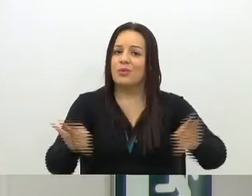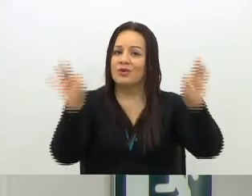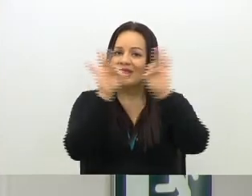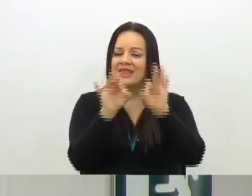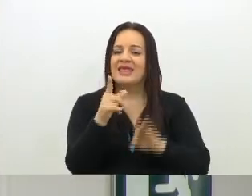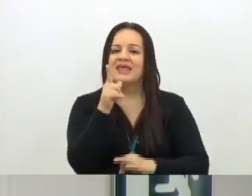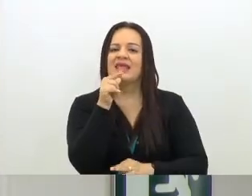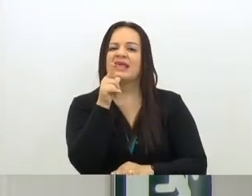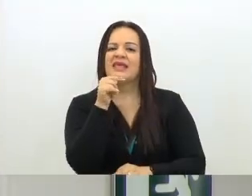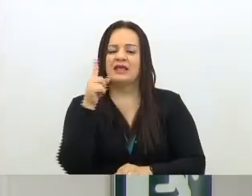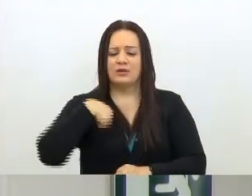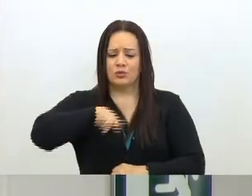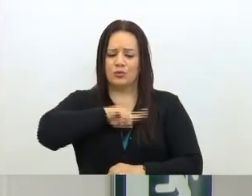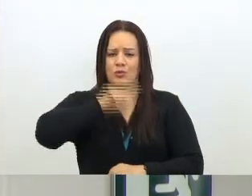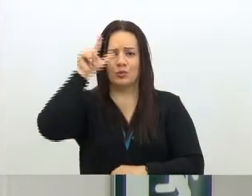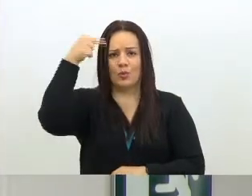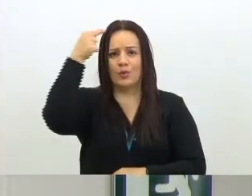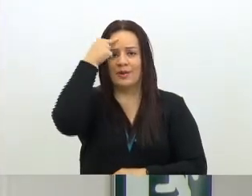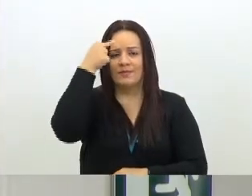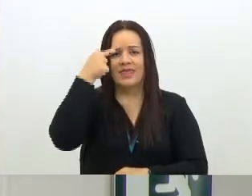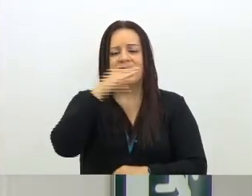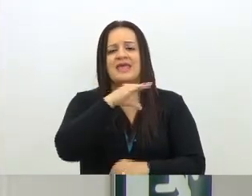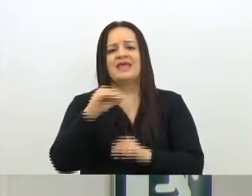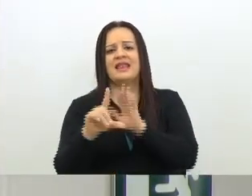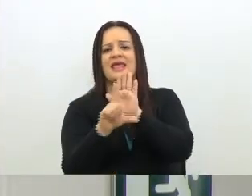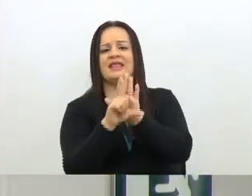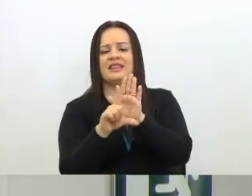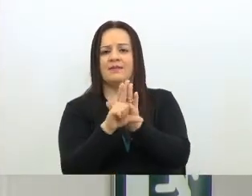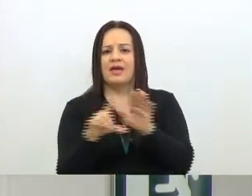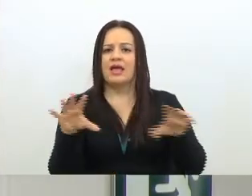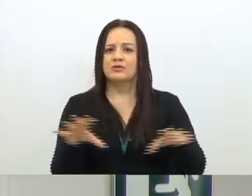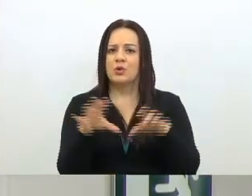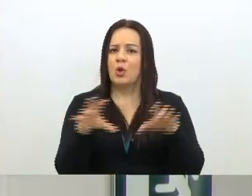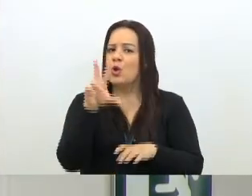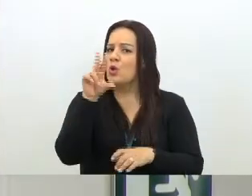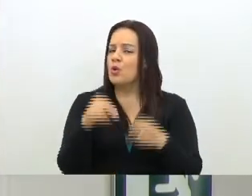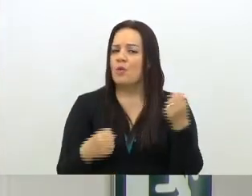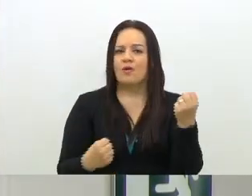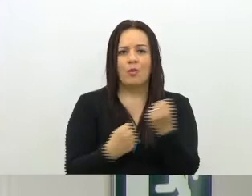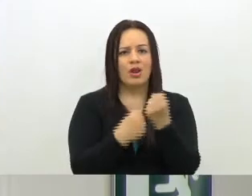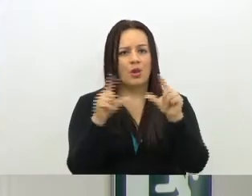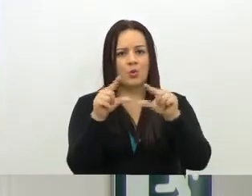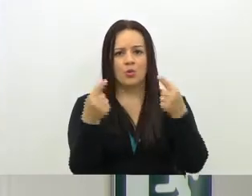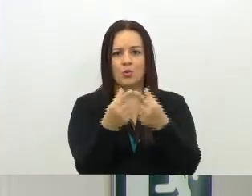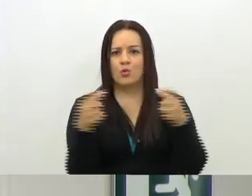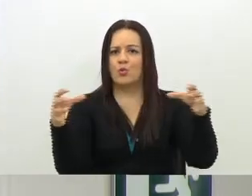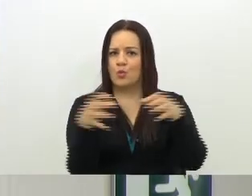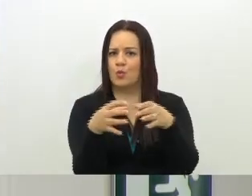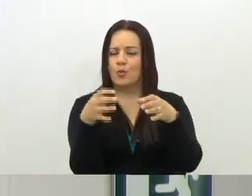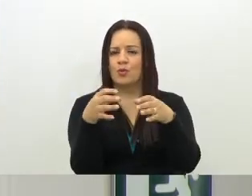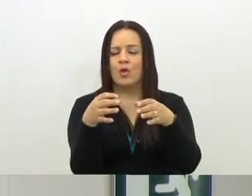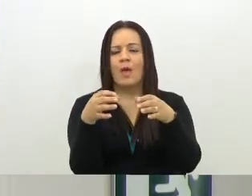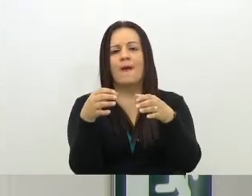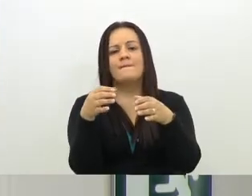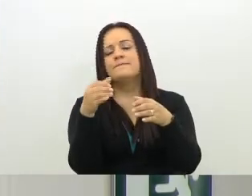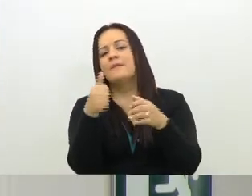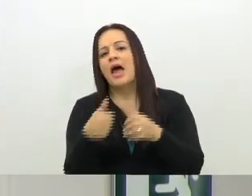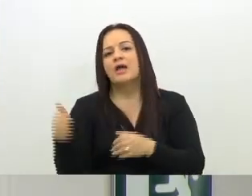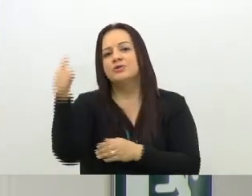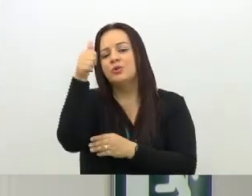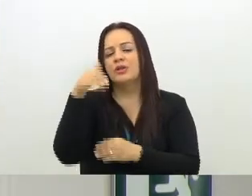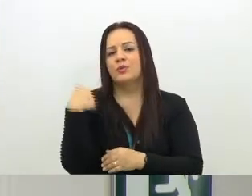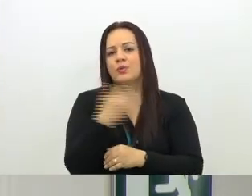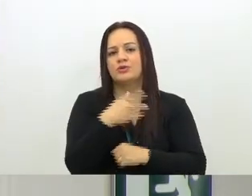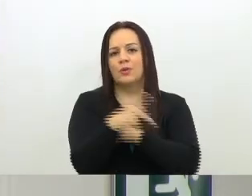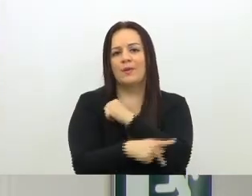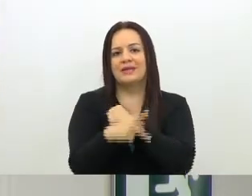legitimando acciones que no favorecen a los grupos mayoritarios de nuestro país. Esto significa seguir